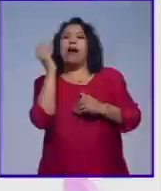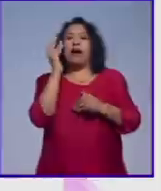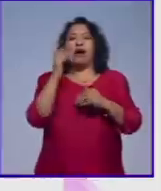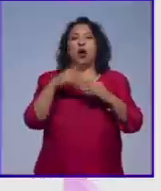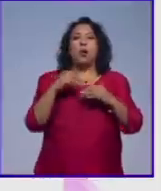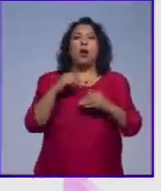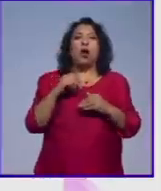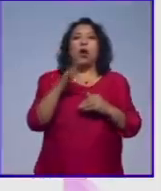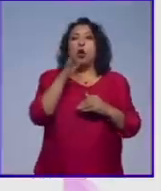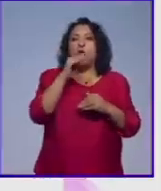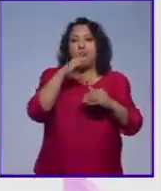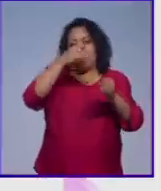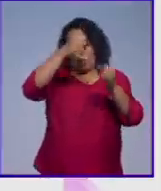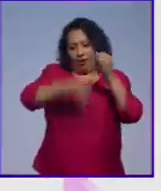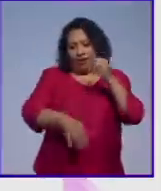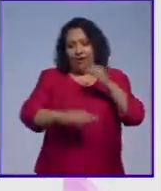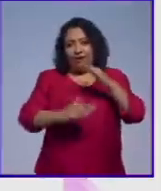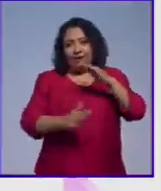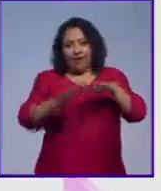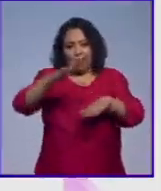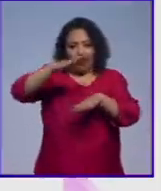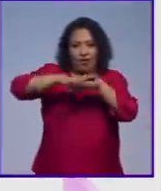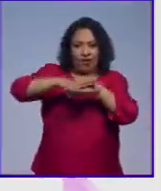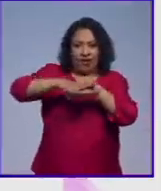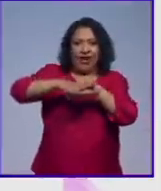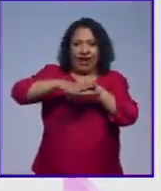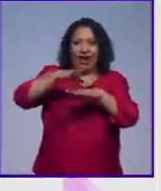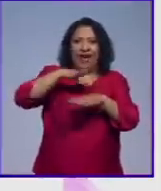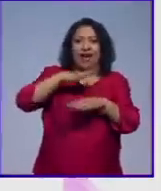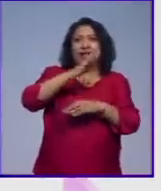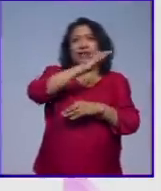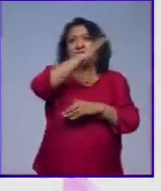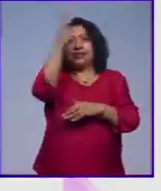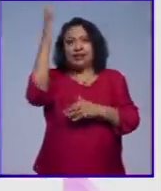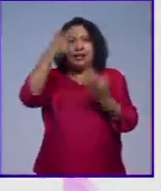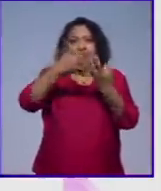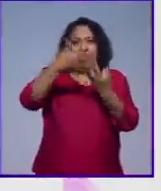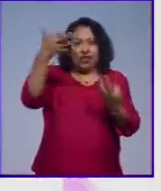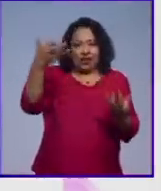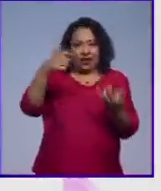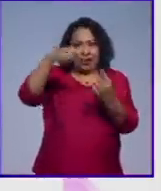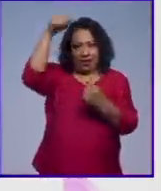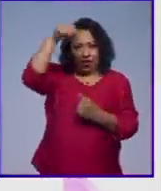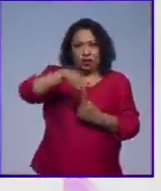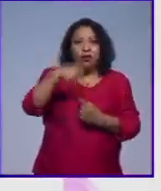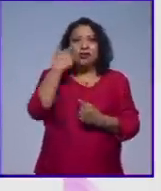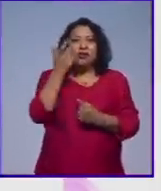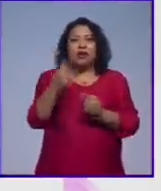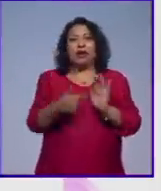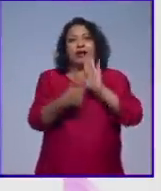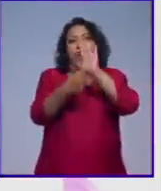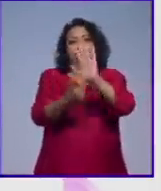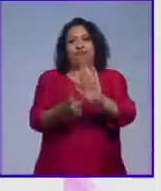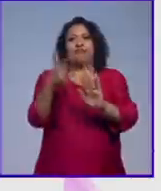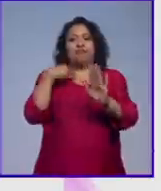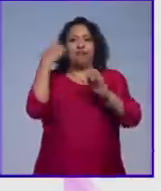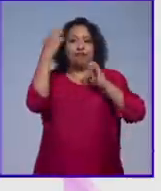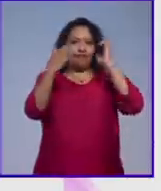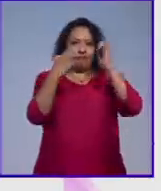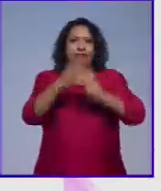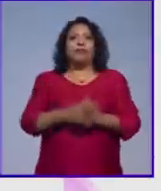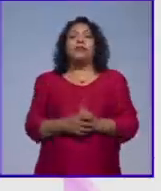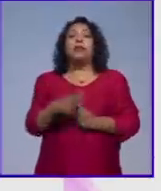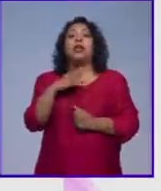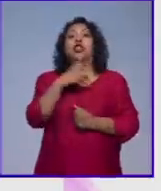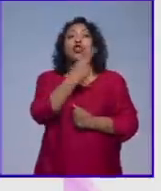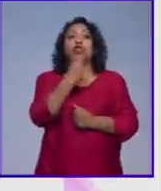no alcanzan a llegar. Es la tensión entre el cielo y la tierra donde él quiere ubicar su obra. Yo creo que acá hay